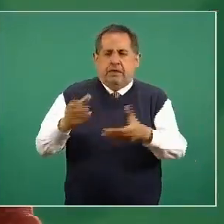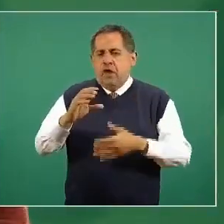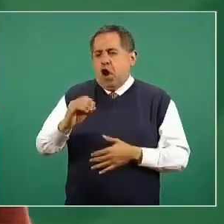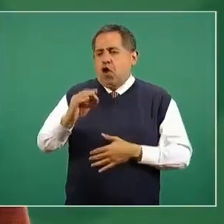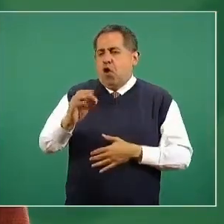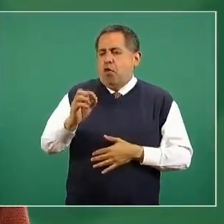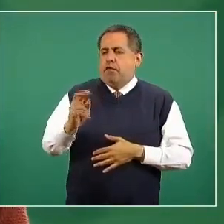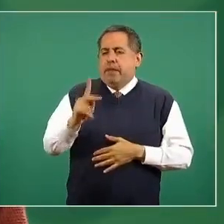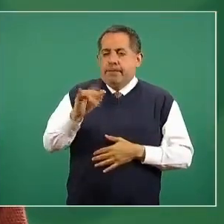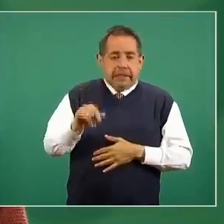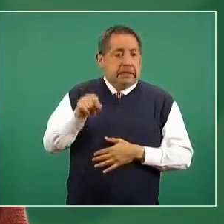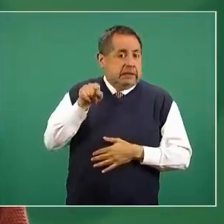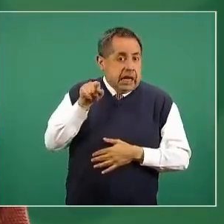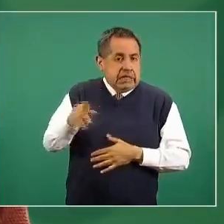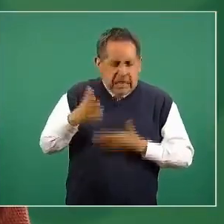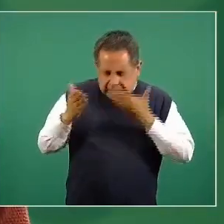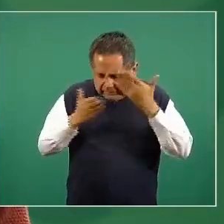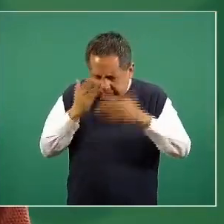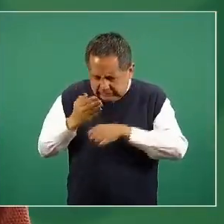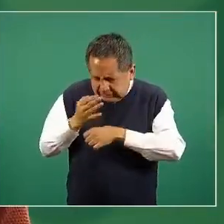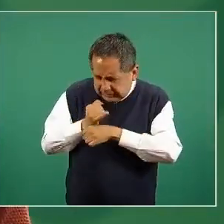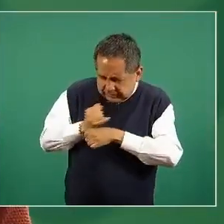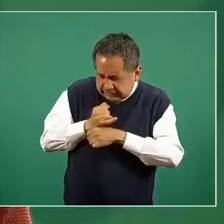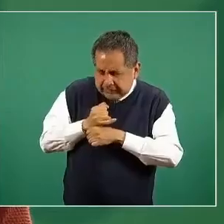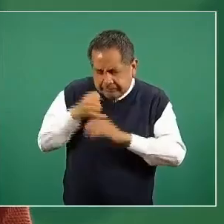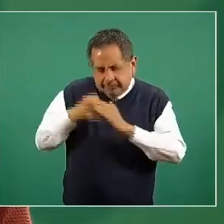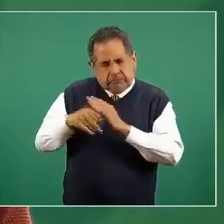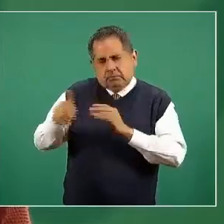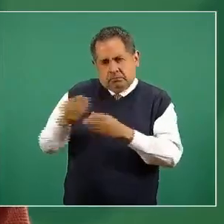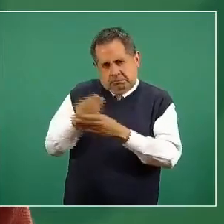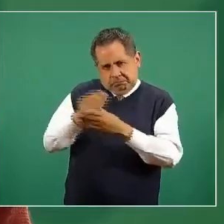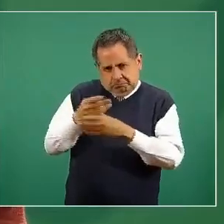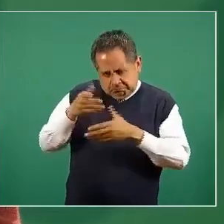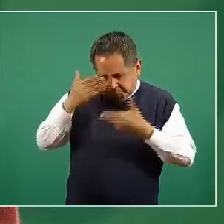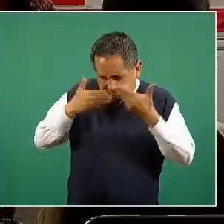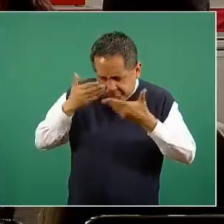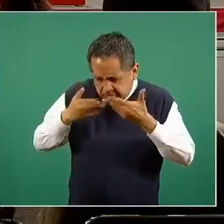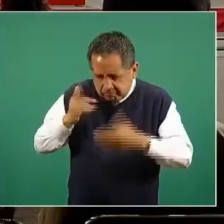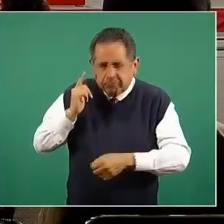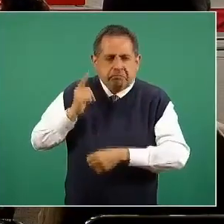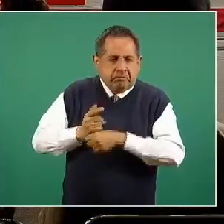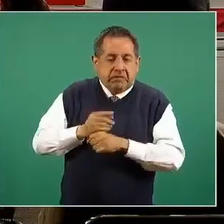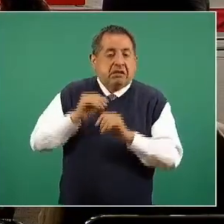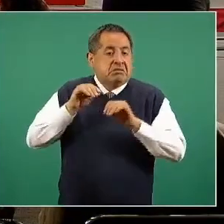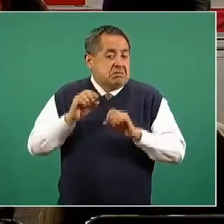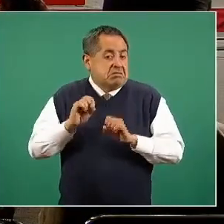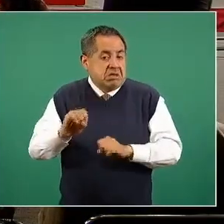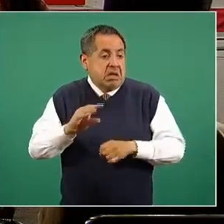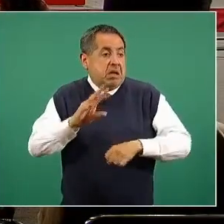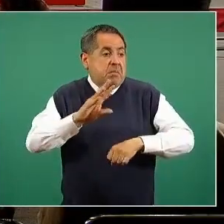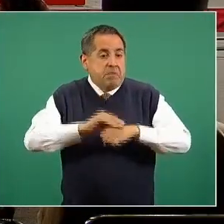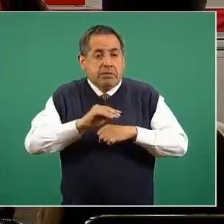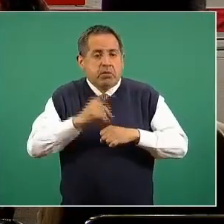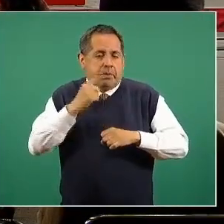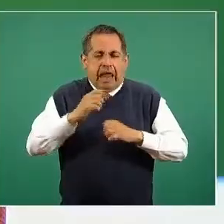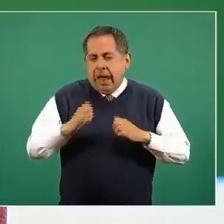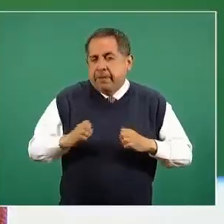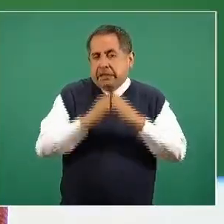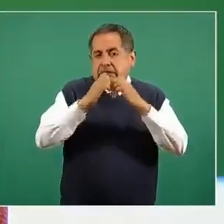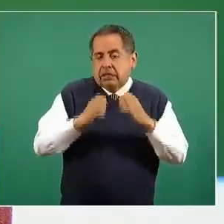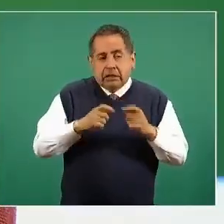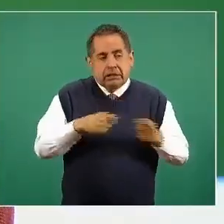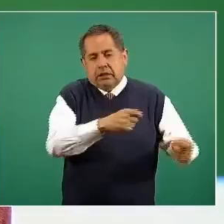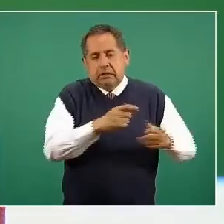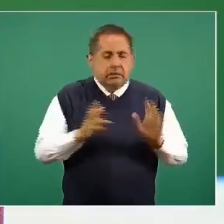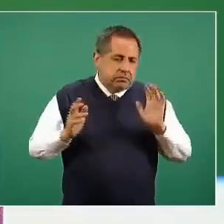quien estará actuando autónomamente por sus mecanismos convencionales, pero en la modalidad de emergencia,